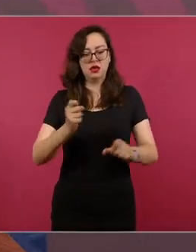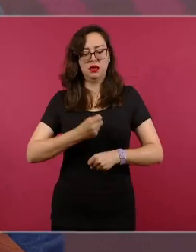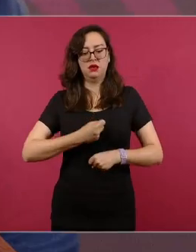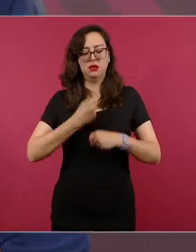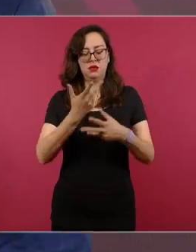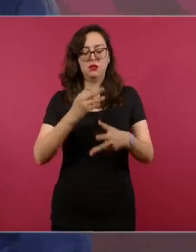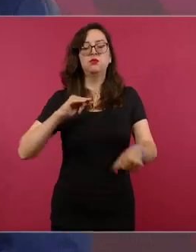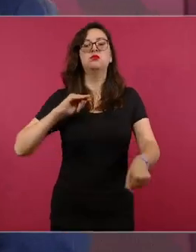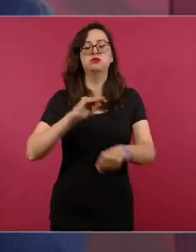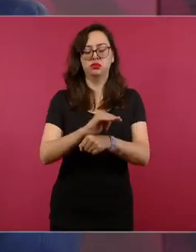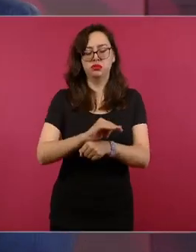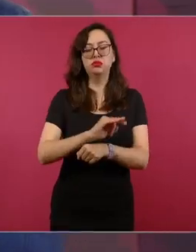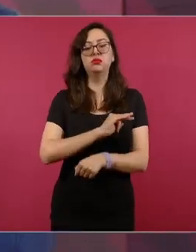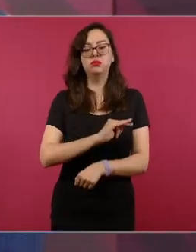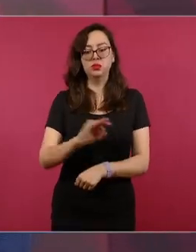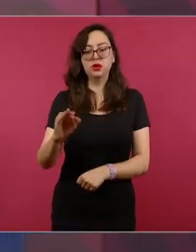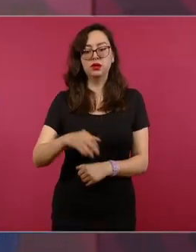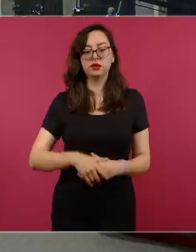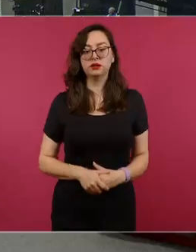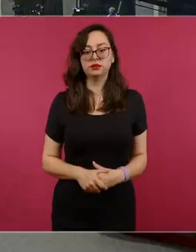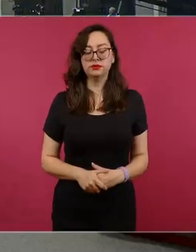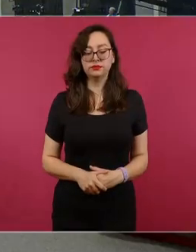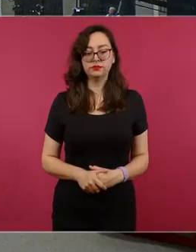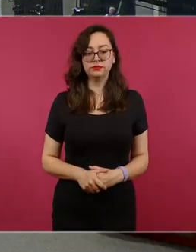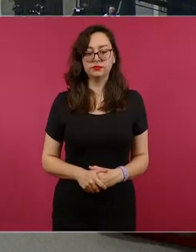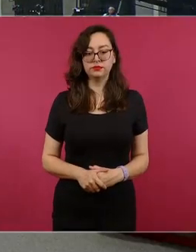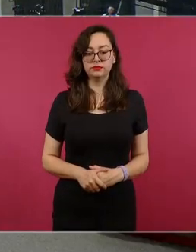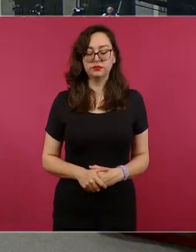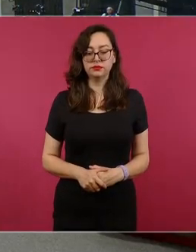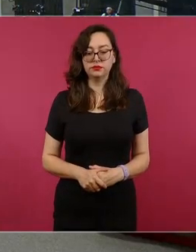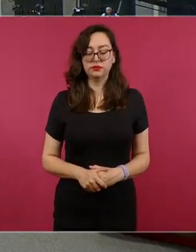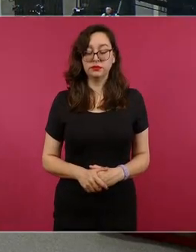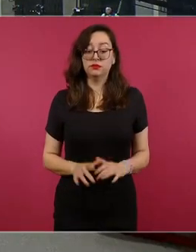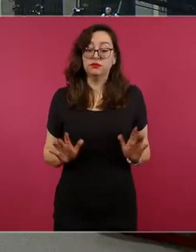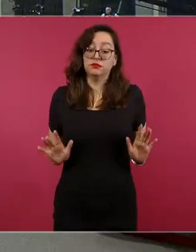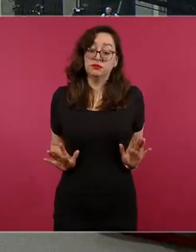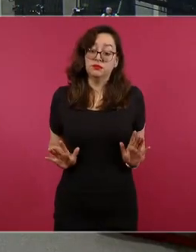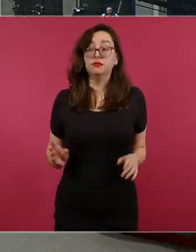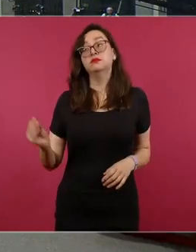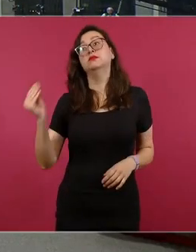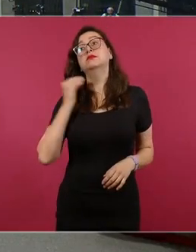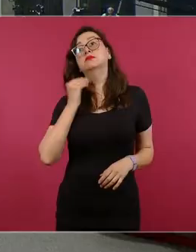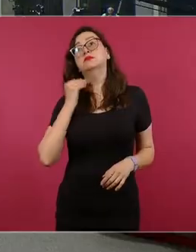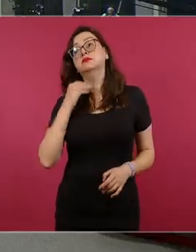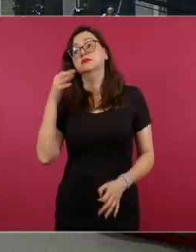pero eso sólo los abogados.